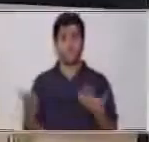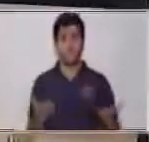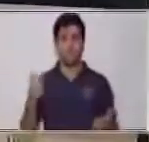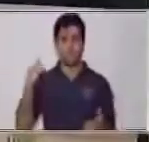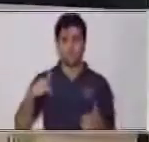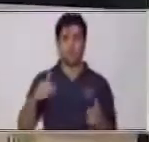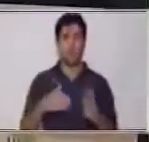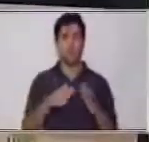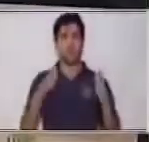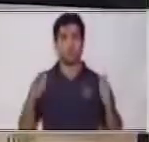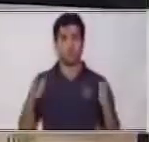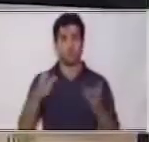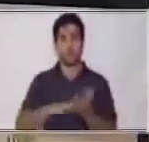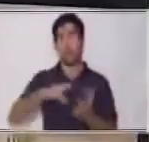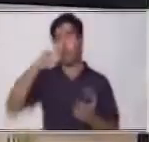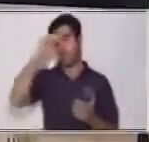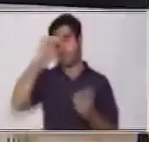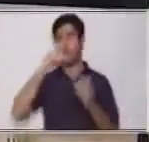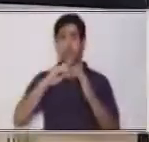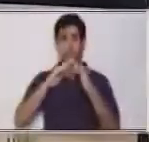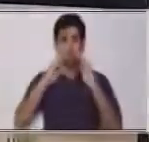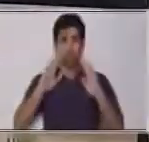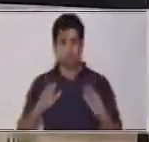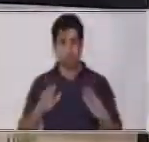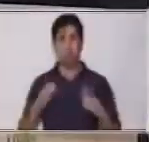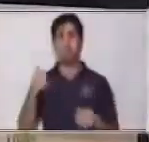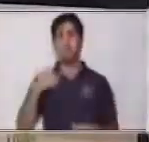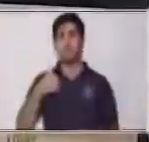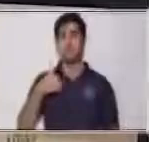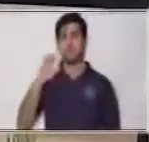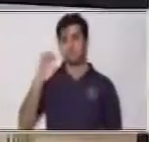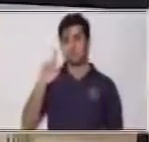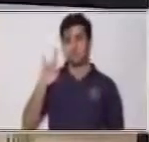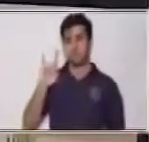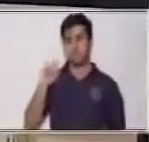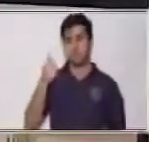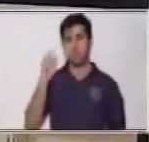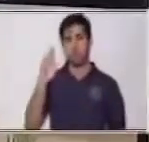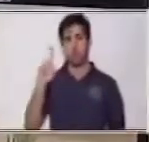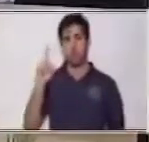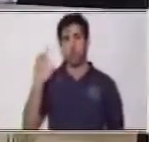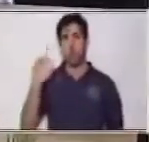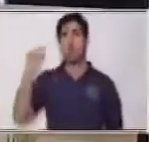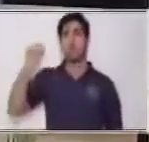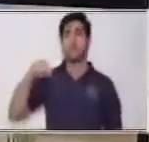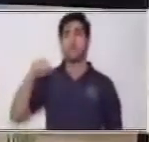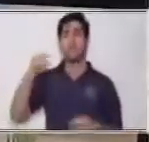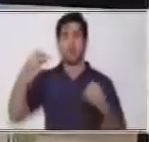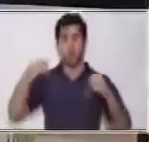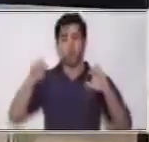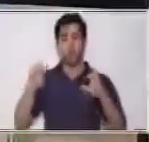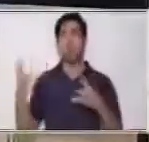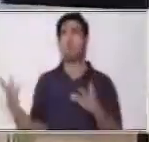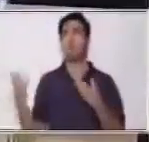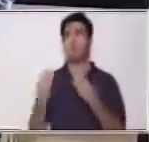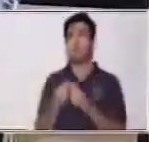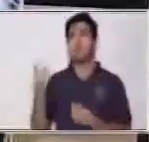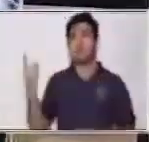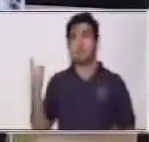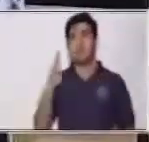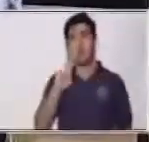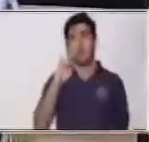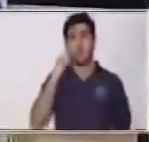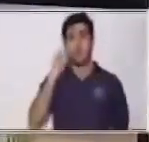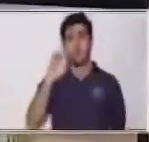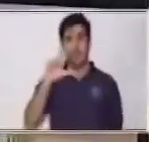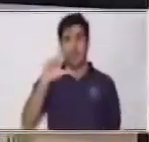Este espacio educativo Aprendo en Casa. Soy Eduardo Satz. En esta oportunidad nos acompaña Bielman Rocabel Olivares